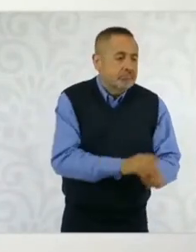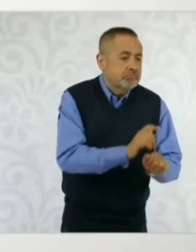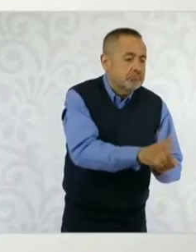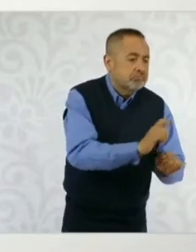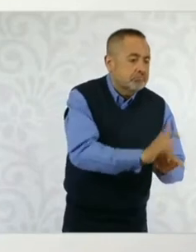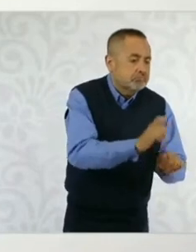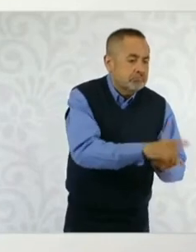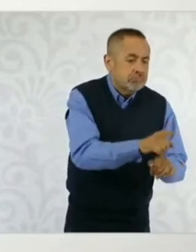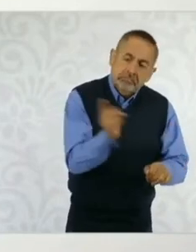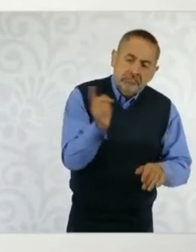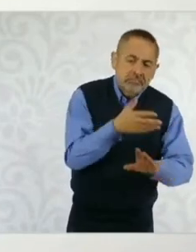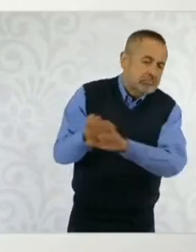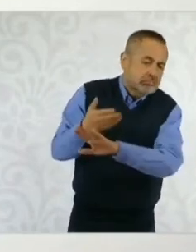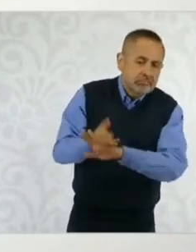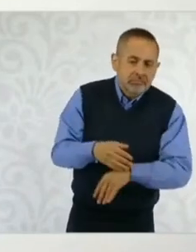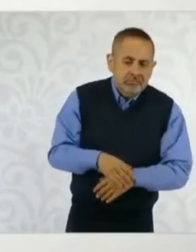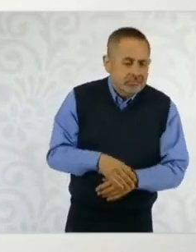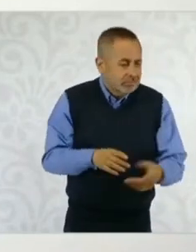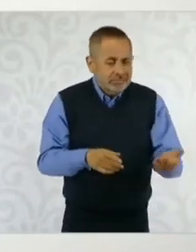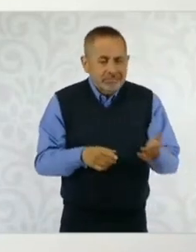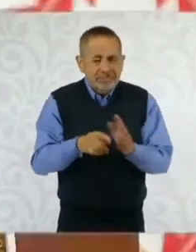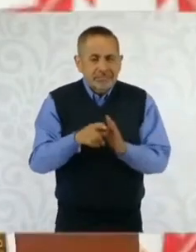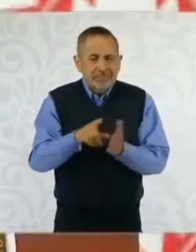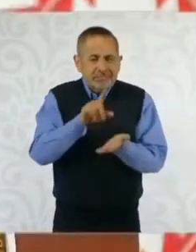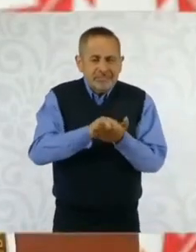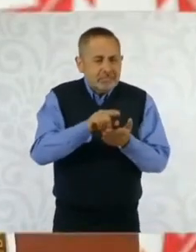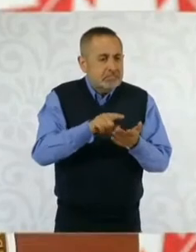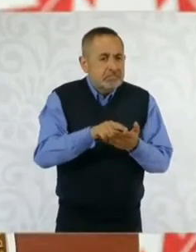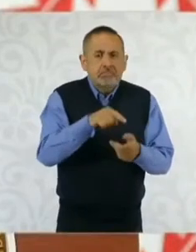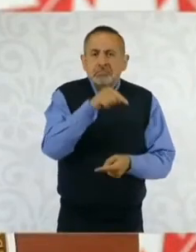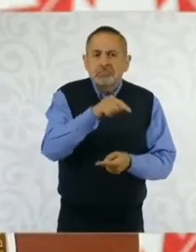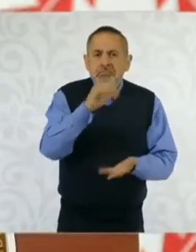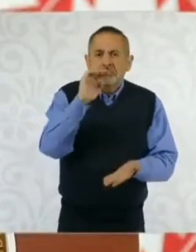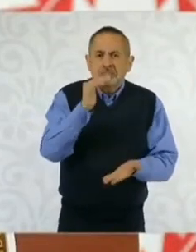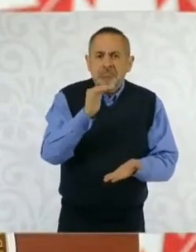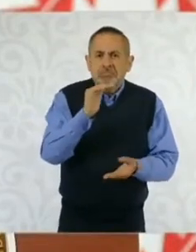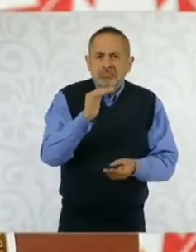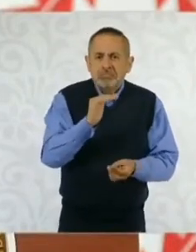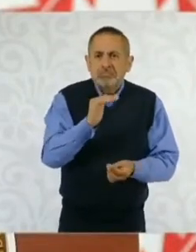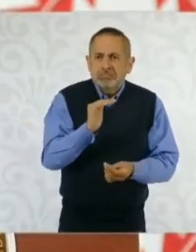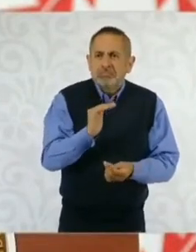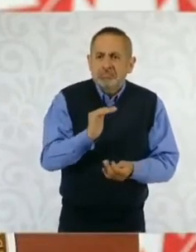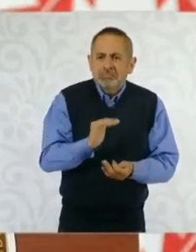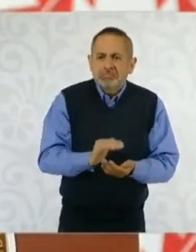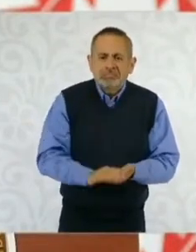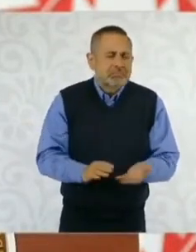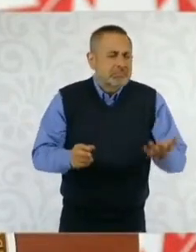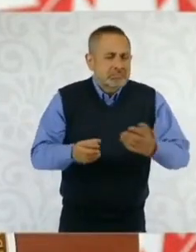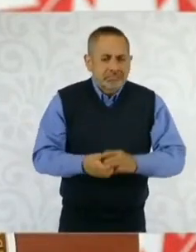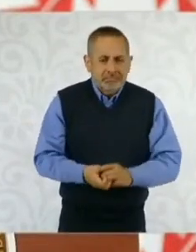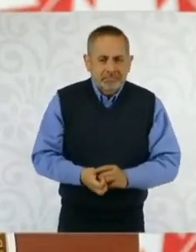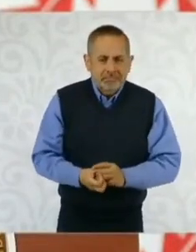una tendencia en una red que además, por cierto, pues cada vez tiene menos fuerza.